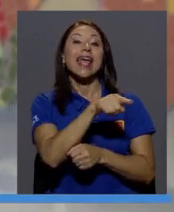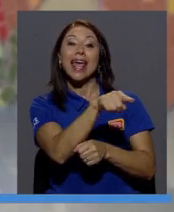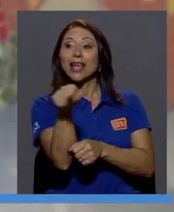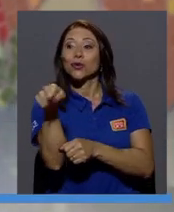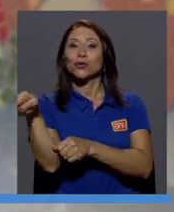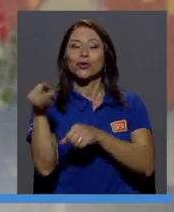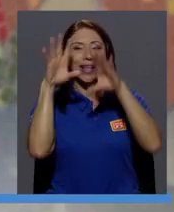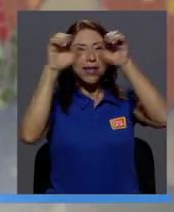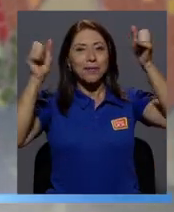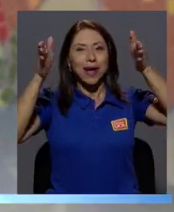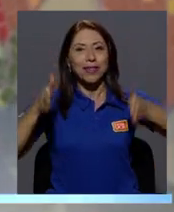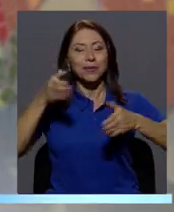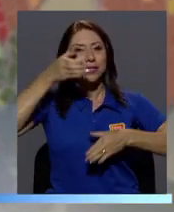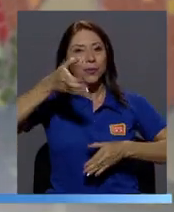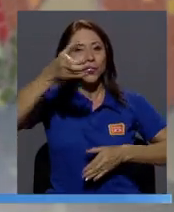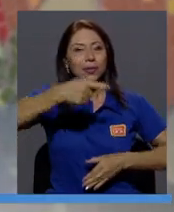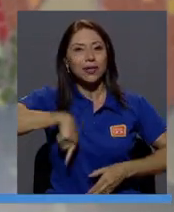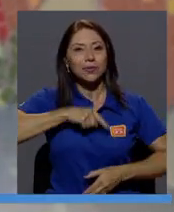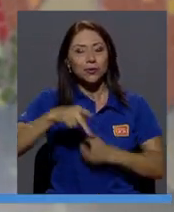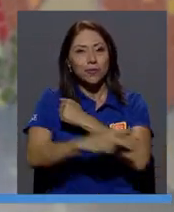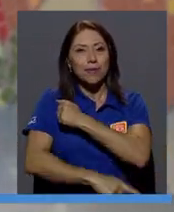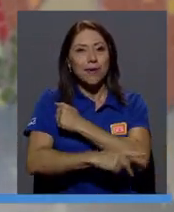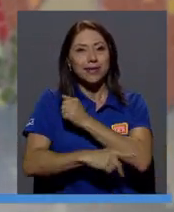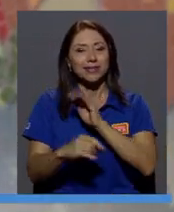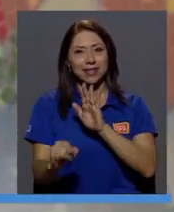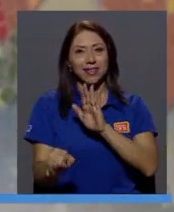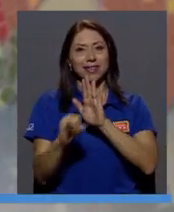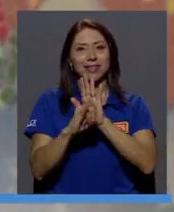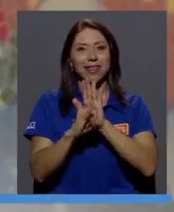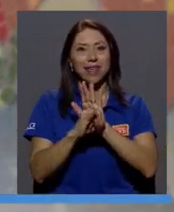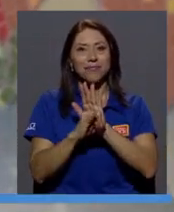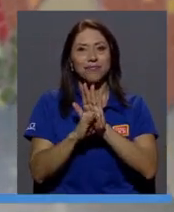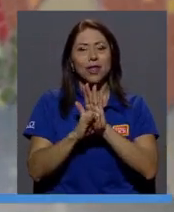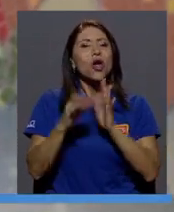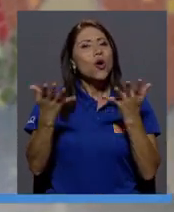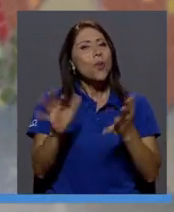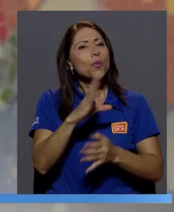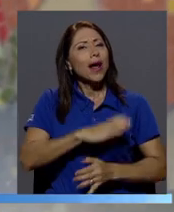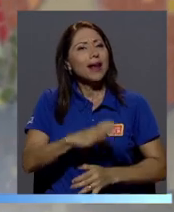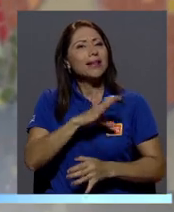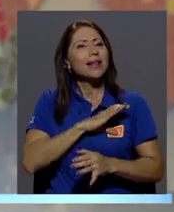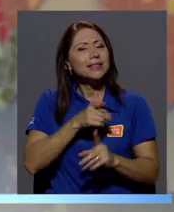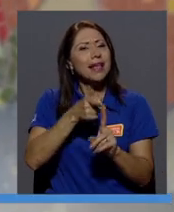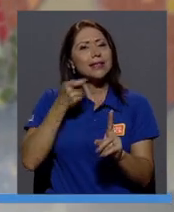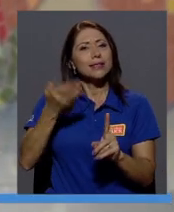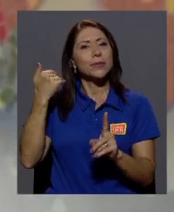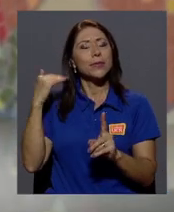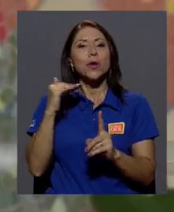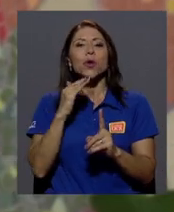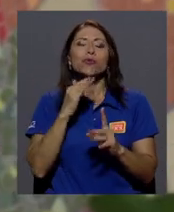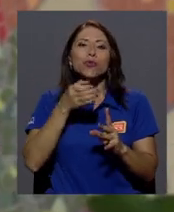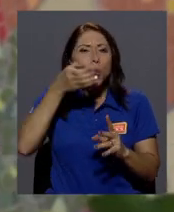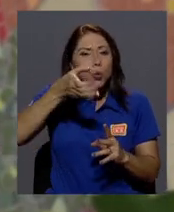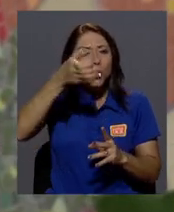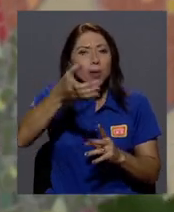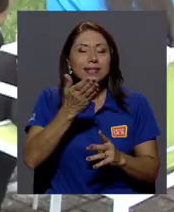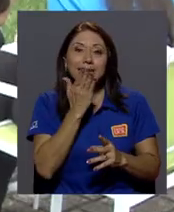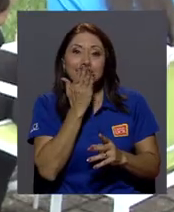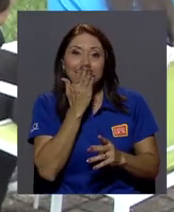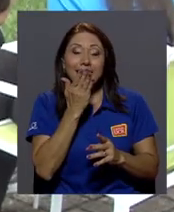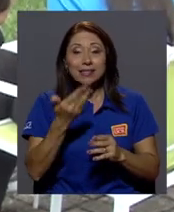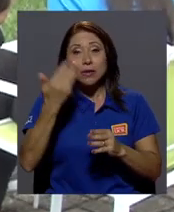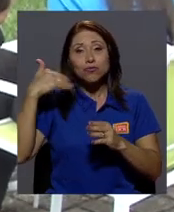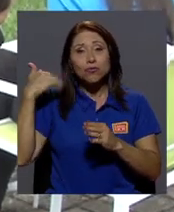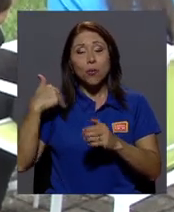de la cultura de nuestro país, de la identidad, tomar rasgos que vienen desde las culturas indígenas, las culturas ya del proceso